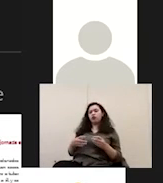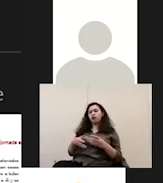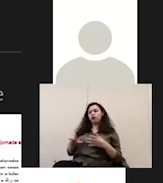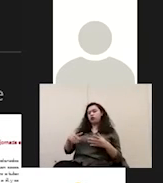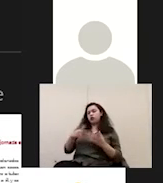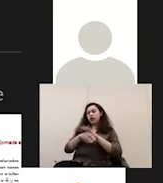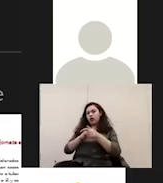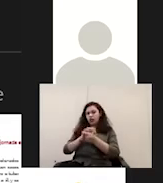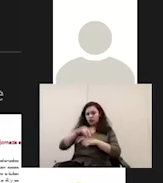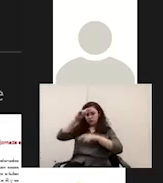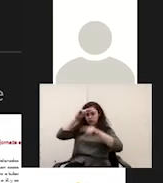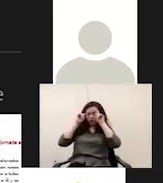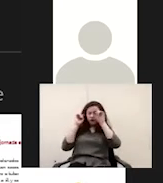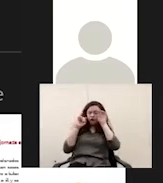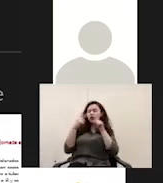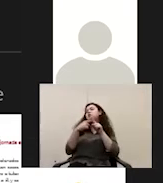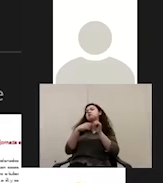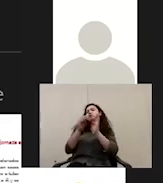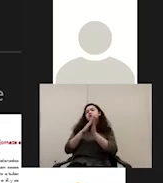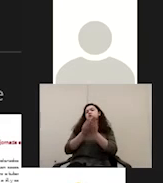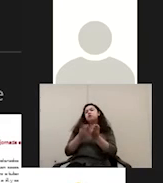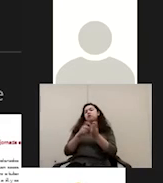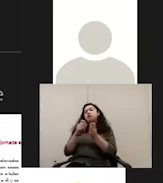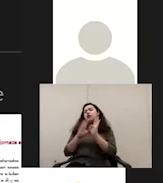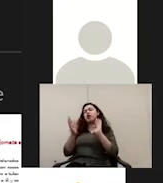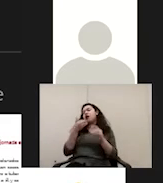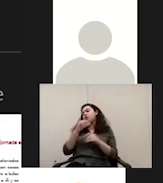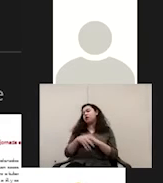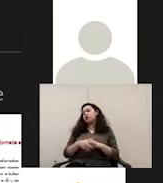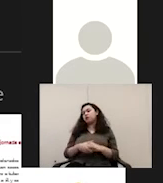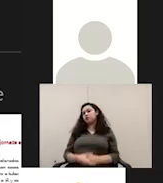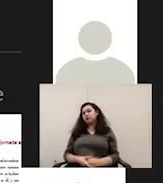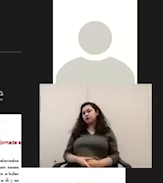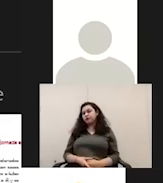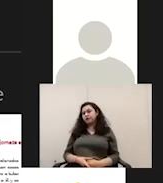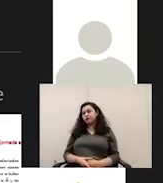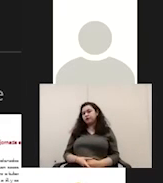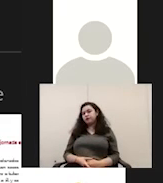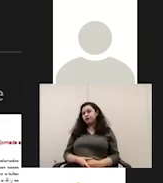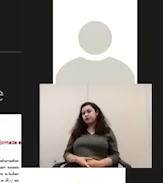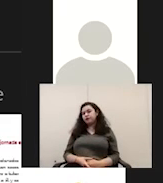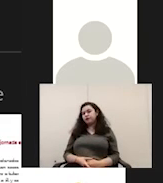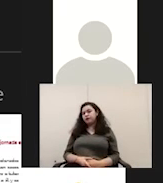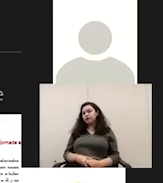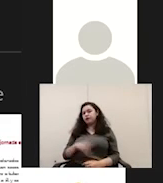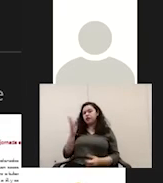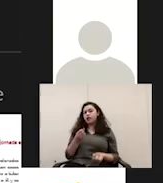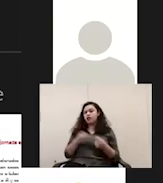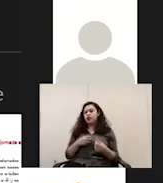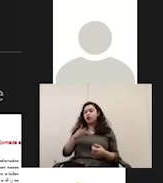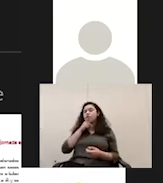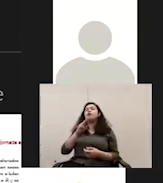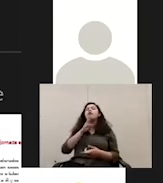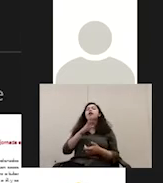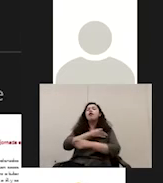y que la registren en una bitácora, es suficiente. Obviamente, pues tiene que ver mucho la responsabilidad de cada padre de familia o